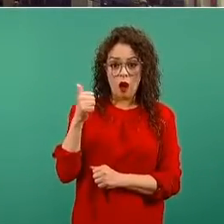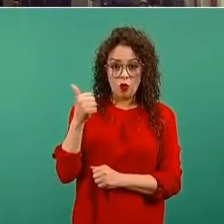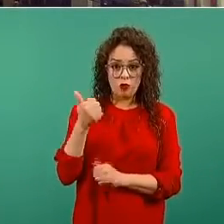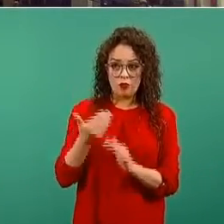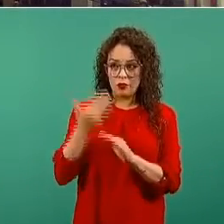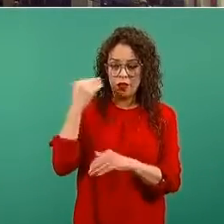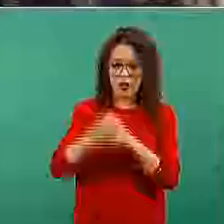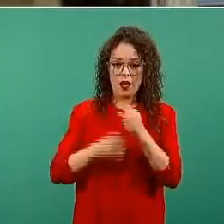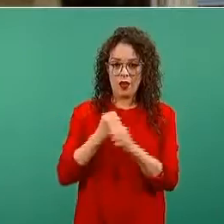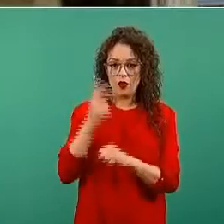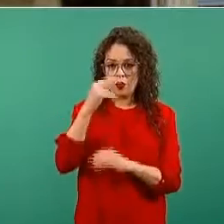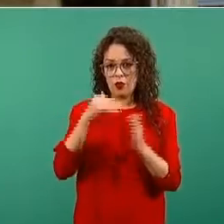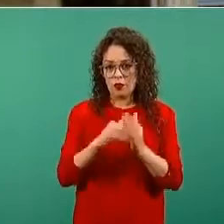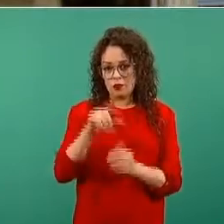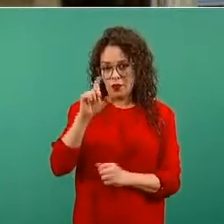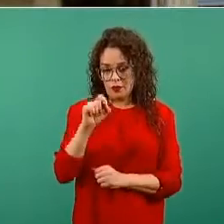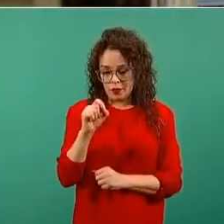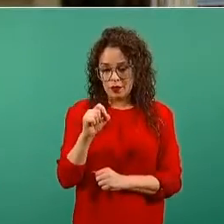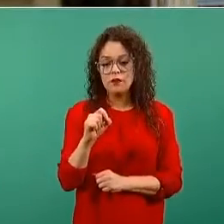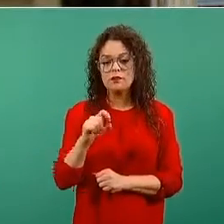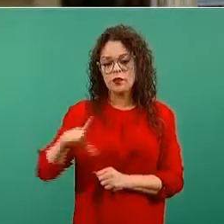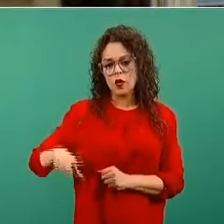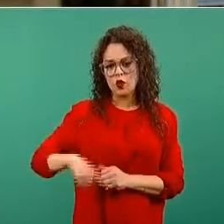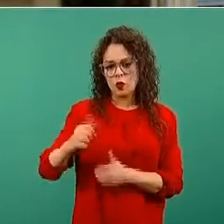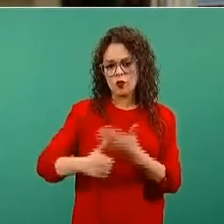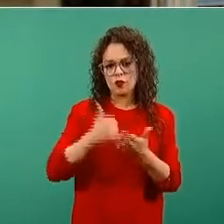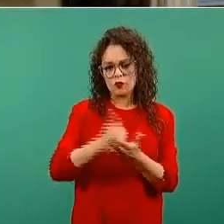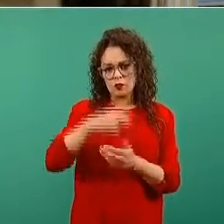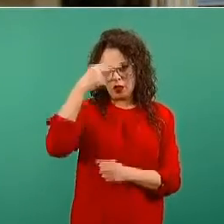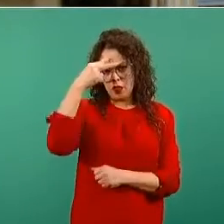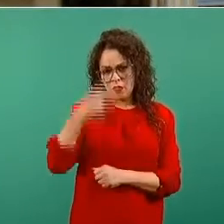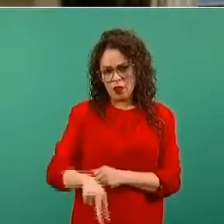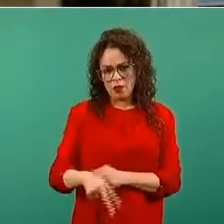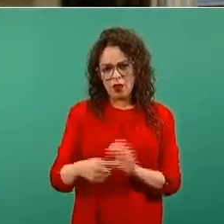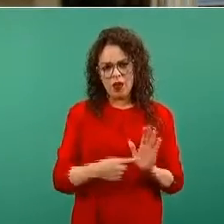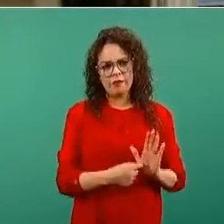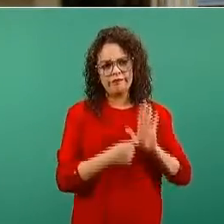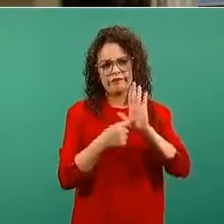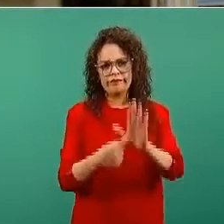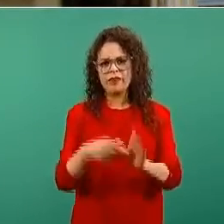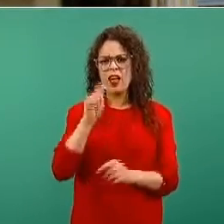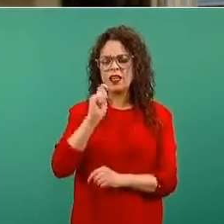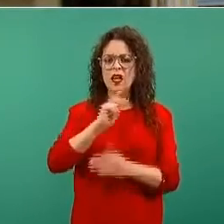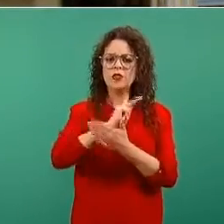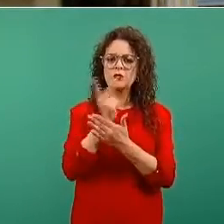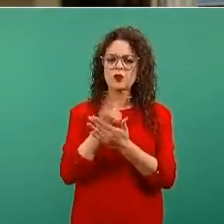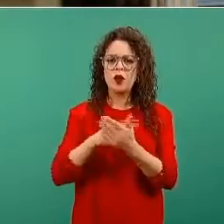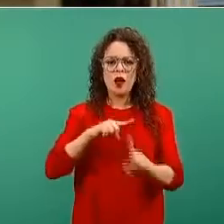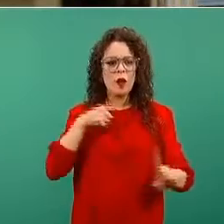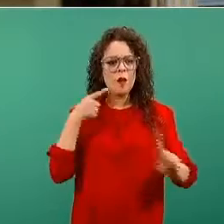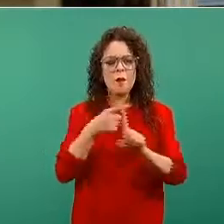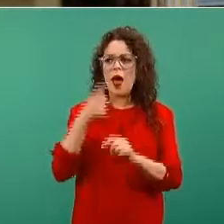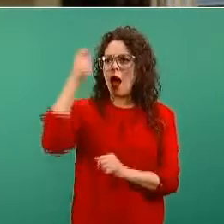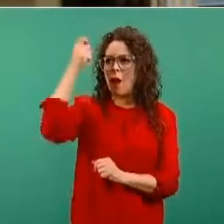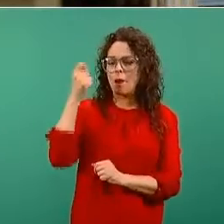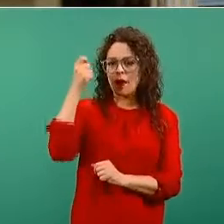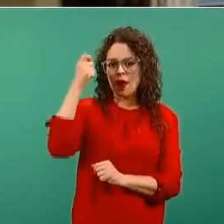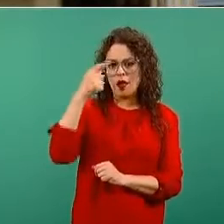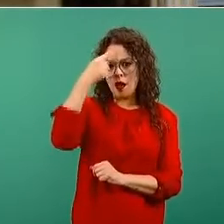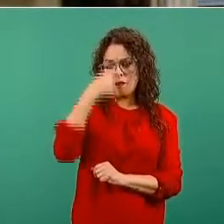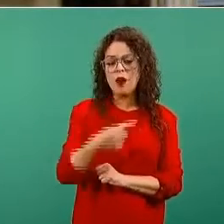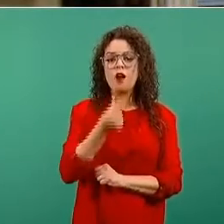el gobierno de la Ciudad de México dio a conocer un programa, becas, para niños huérfanos de